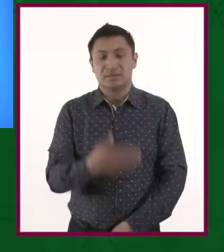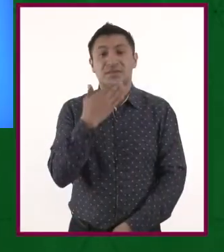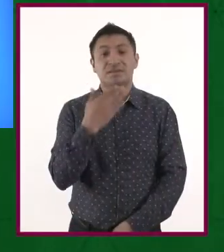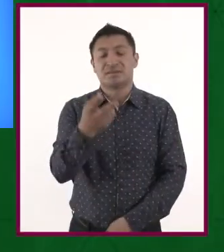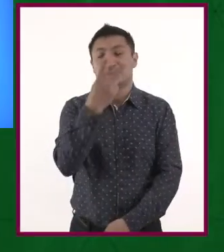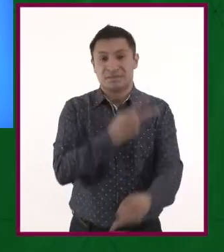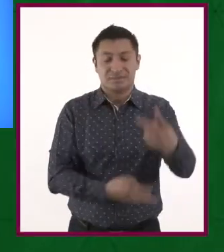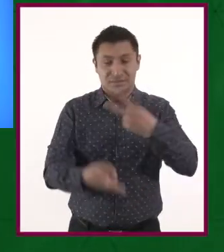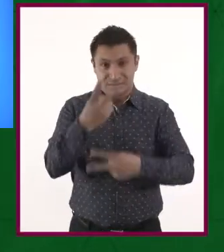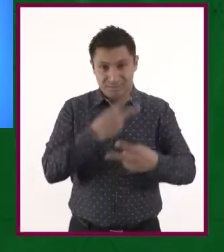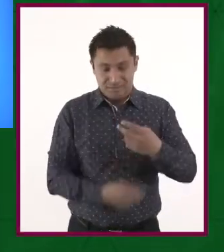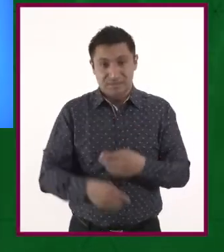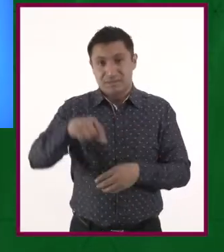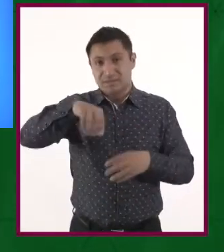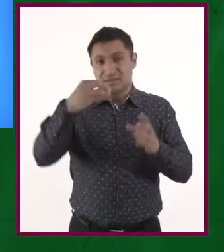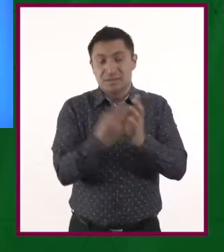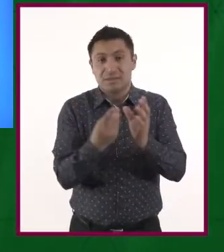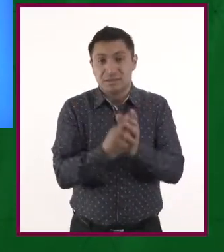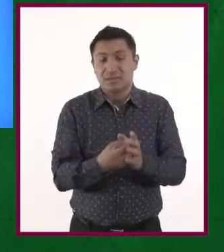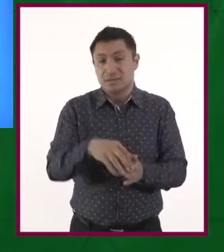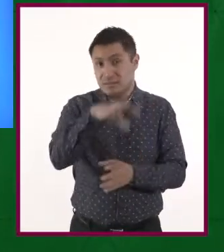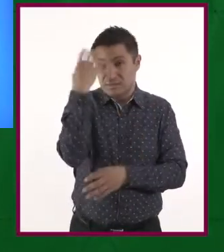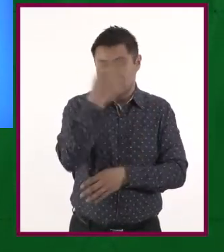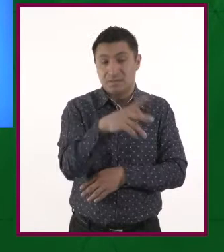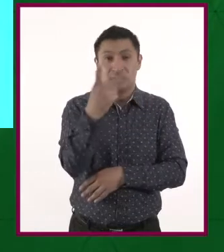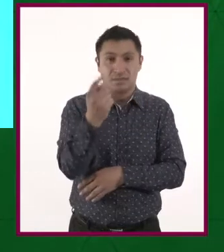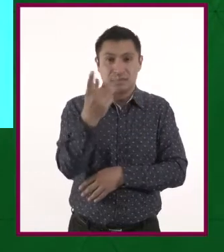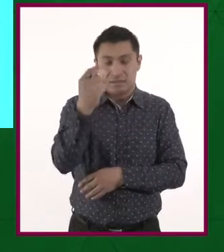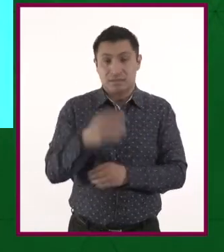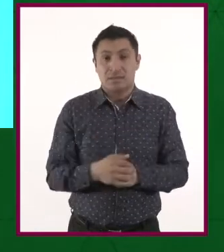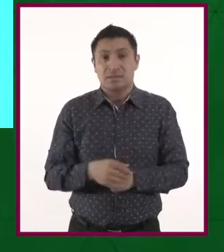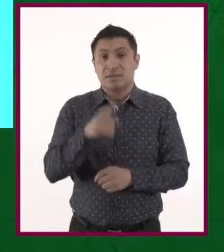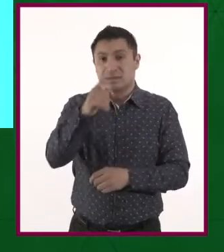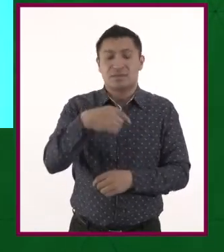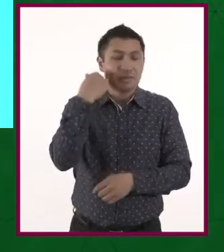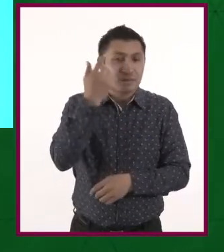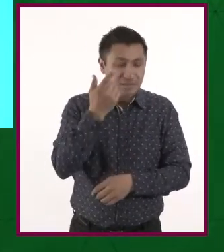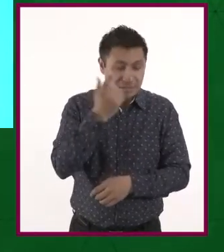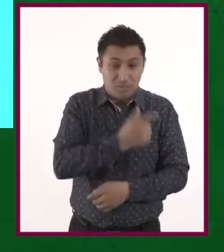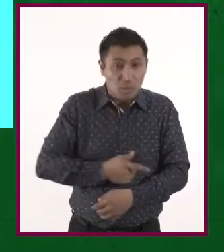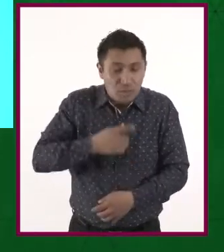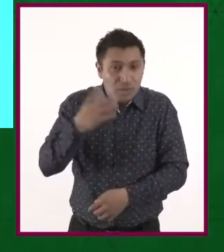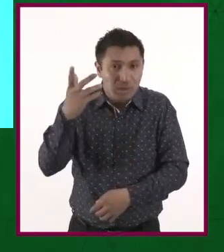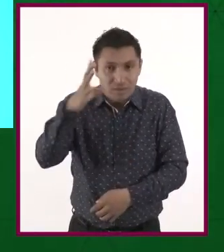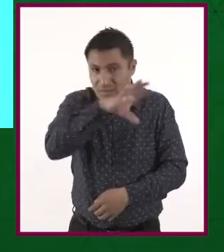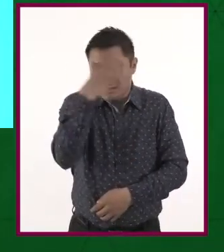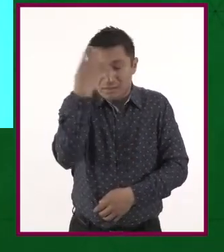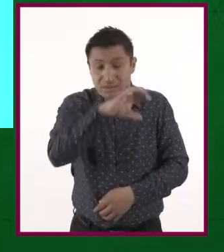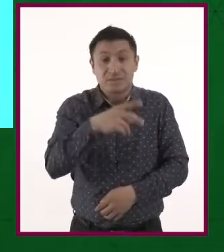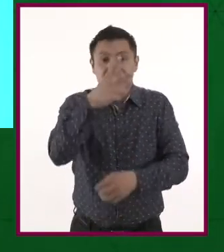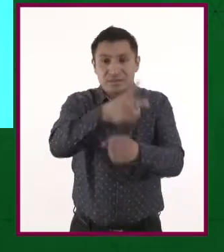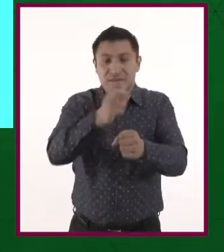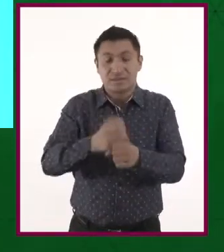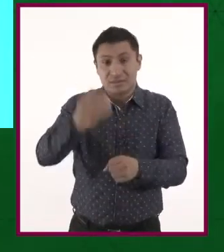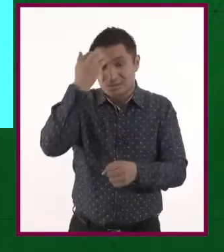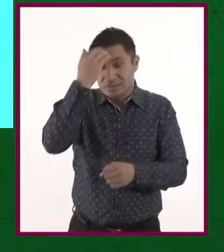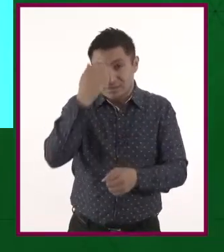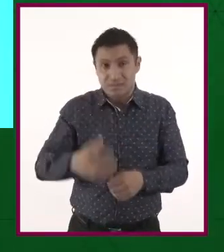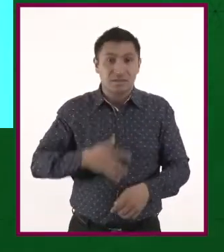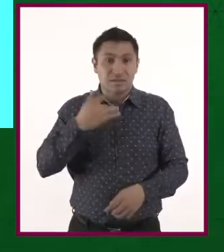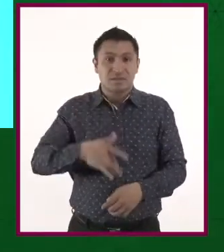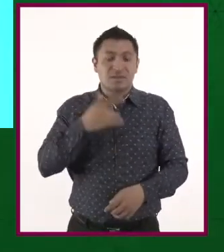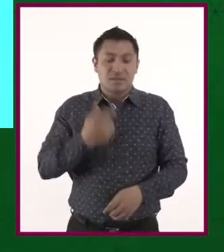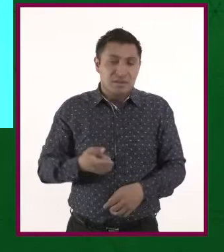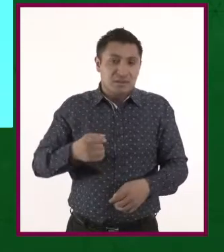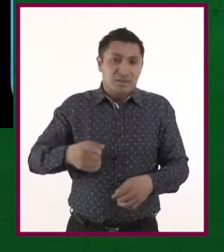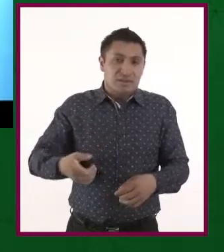Bienvenidas y bienvenidos a nuestro programa de Fotográfica TV. ¿Te gusta la fotografía? Te invito a explorar los sentimientos